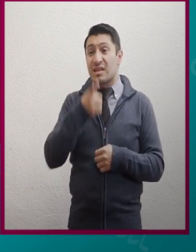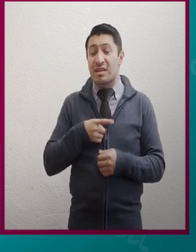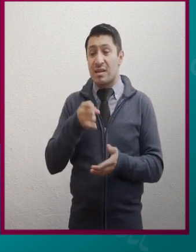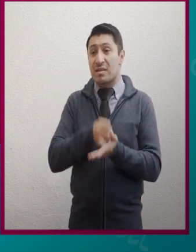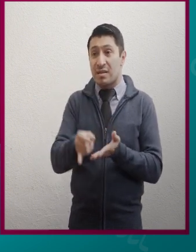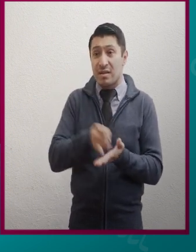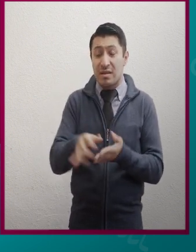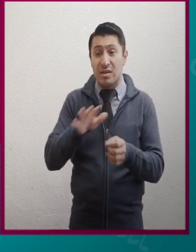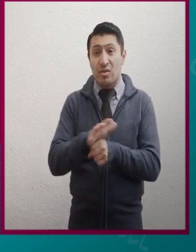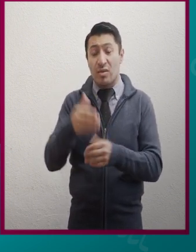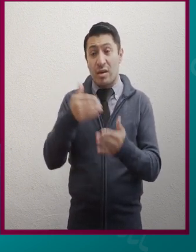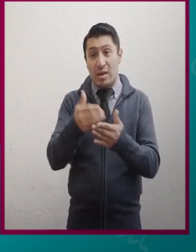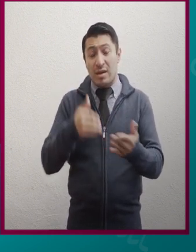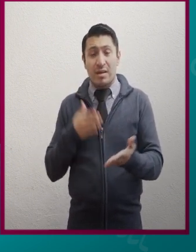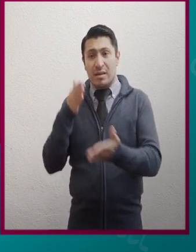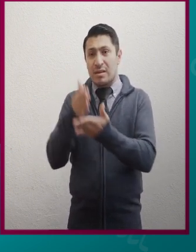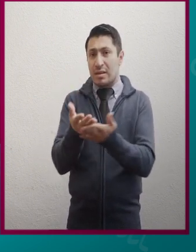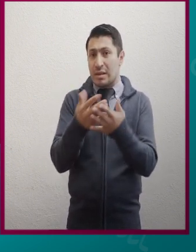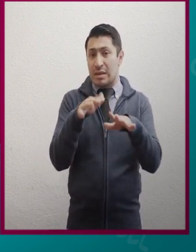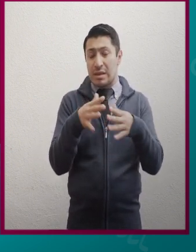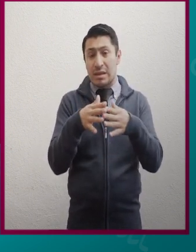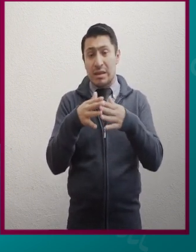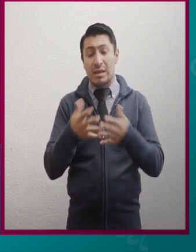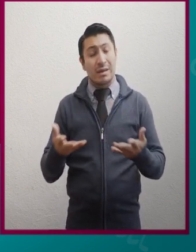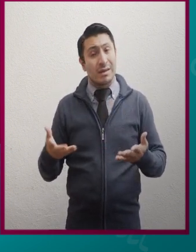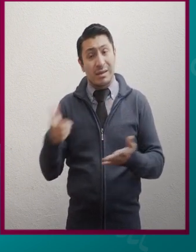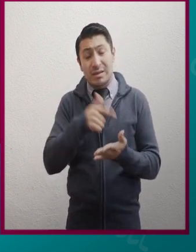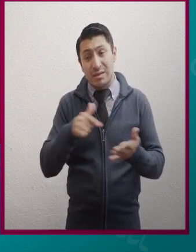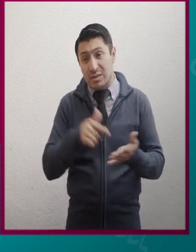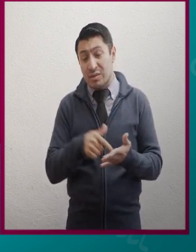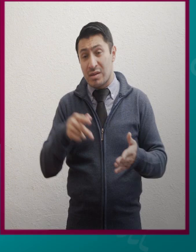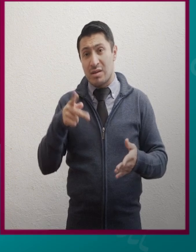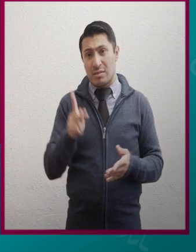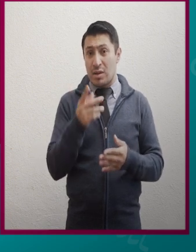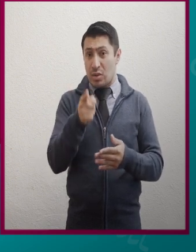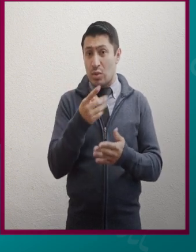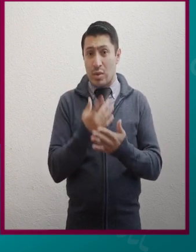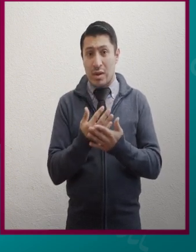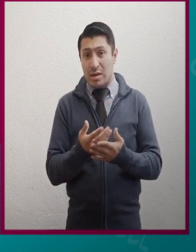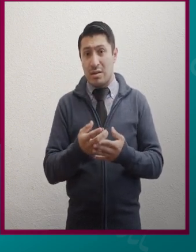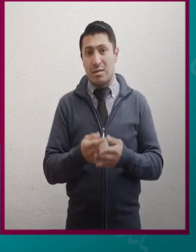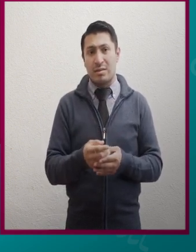¿eh? Ya, pero esto lo acaban de decir desde el CCRC.